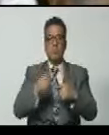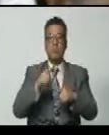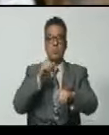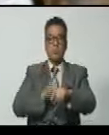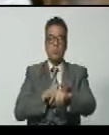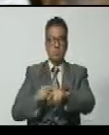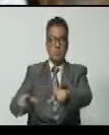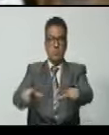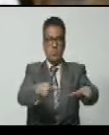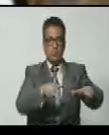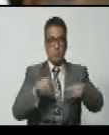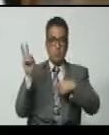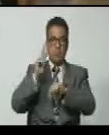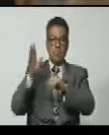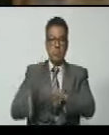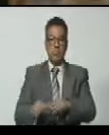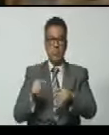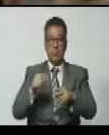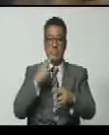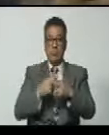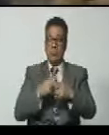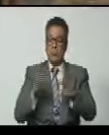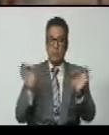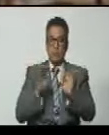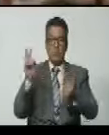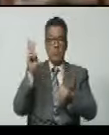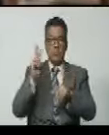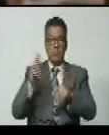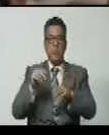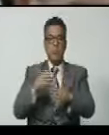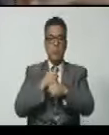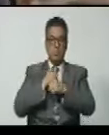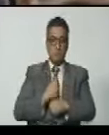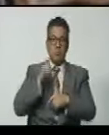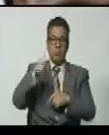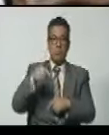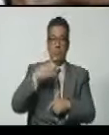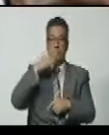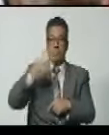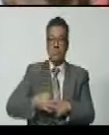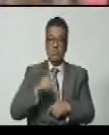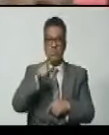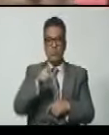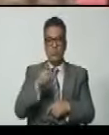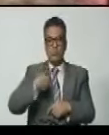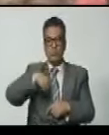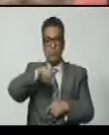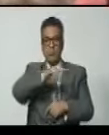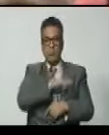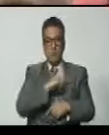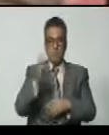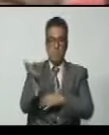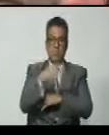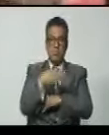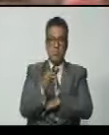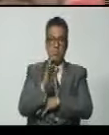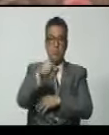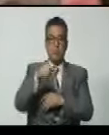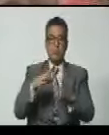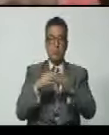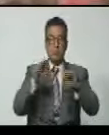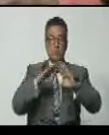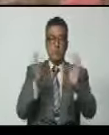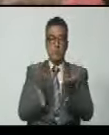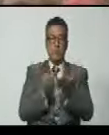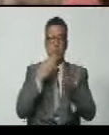esos espacios que Venezuela no es una amenaza, Venezuela es una esperanza. Y así vamos nosotros con las banderas por todo el